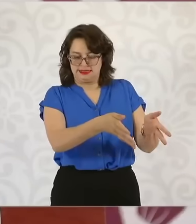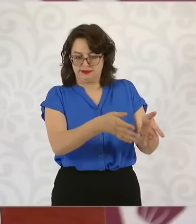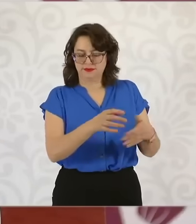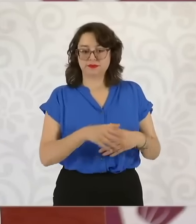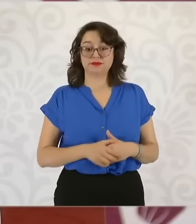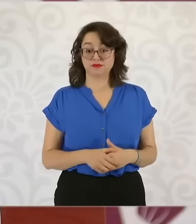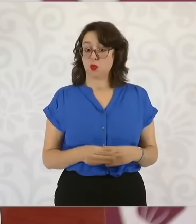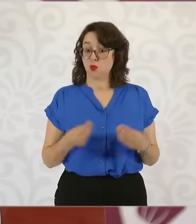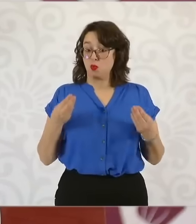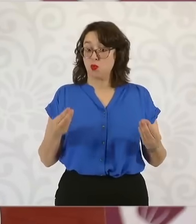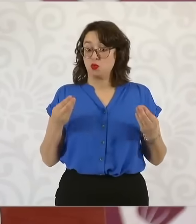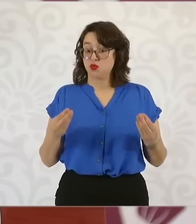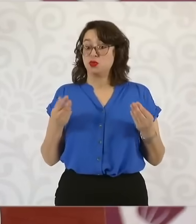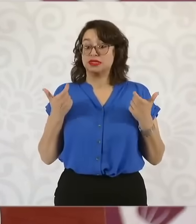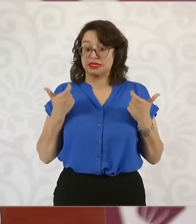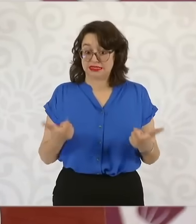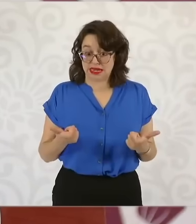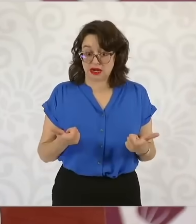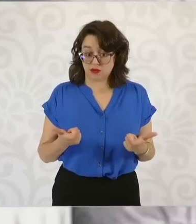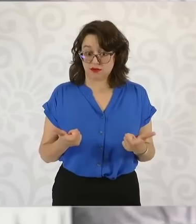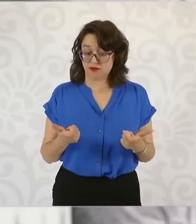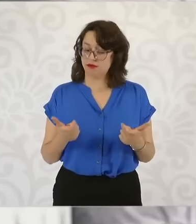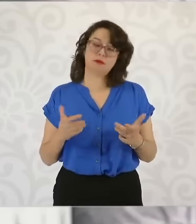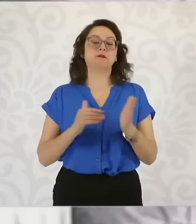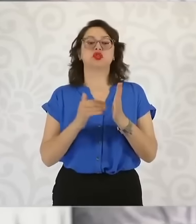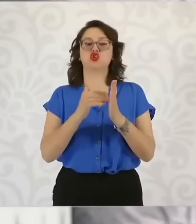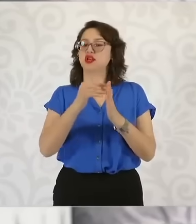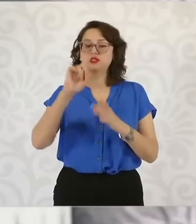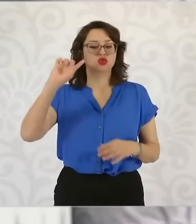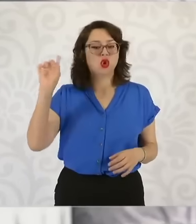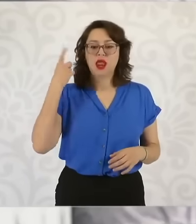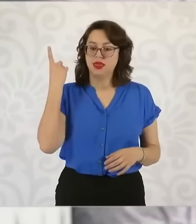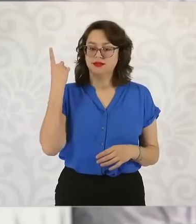Mucho dinero, centenares de millones de dólares.